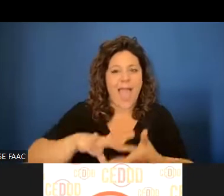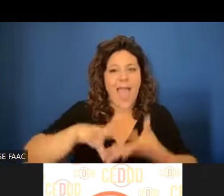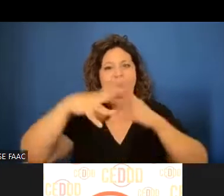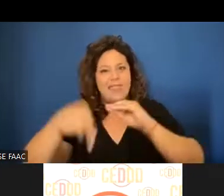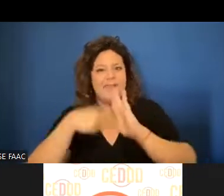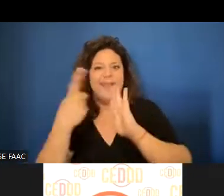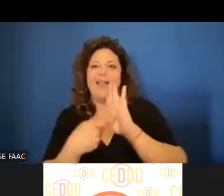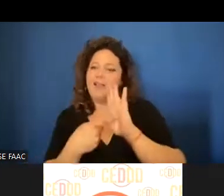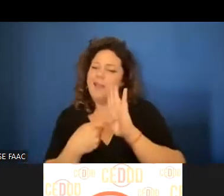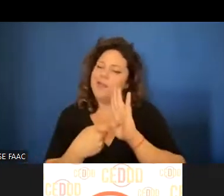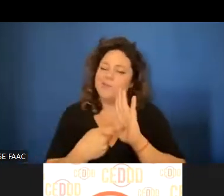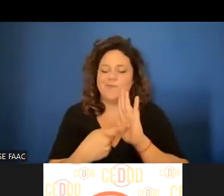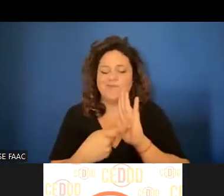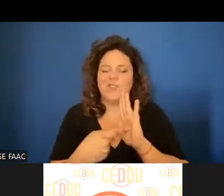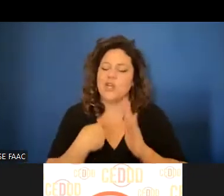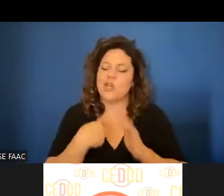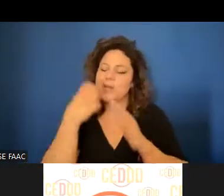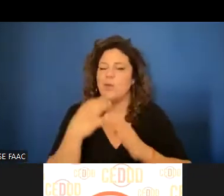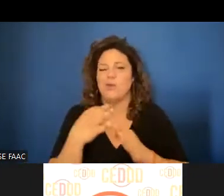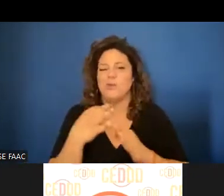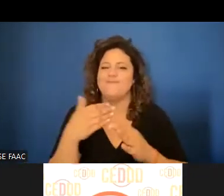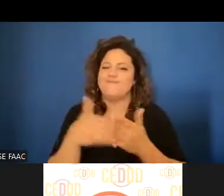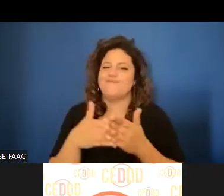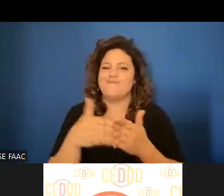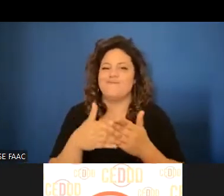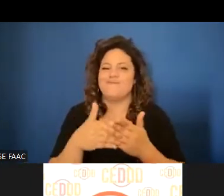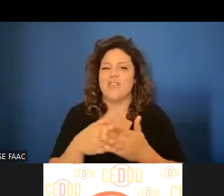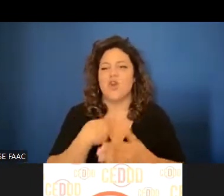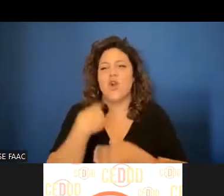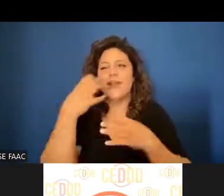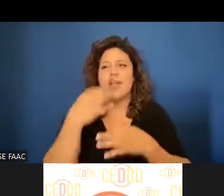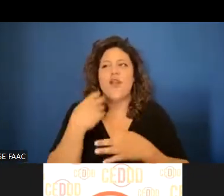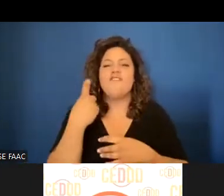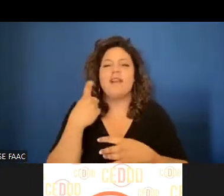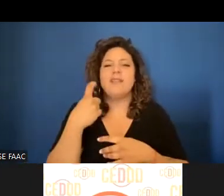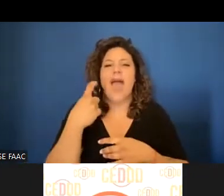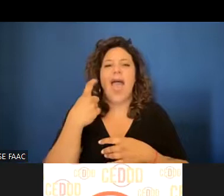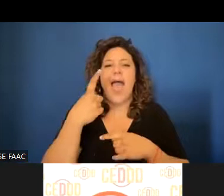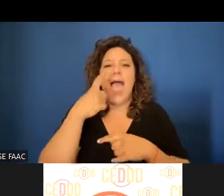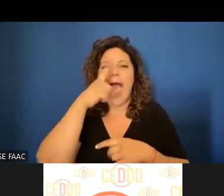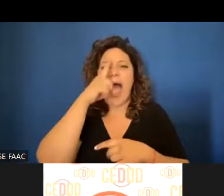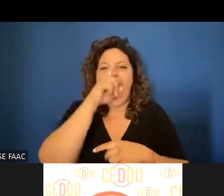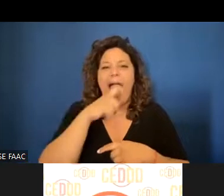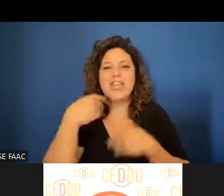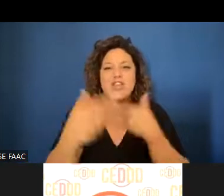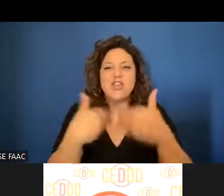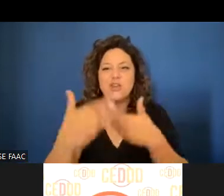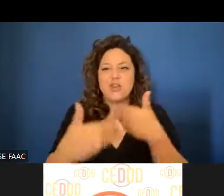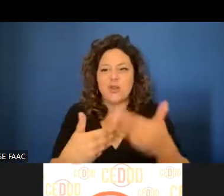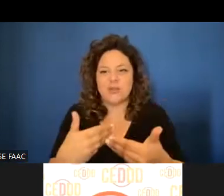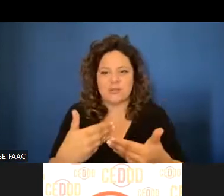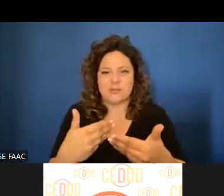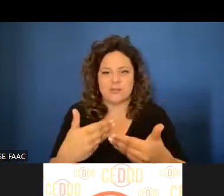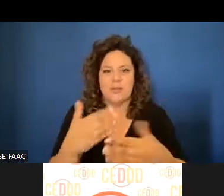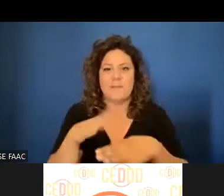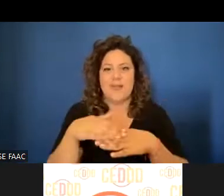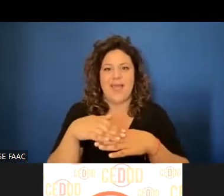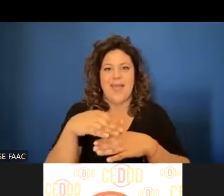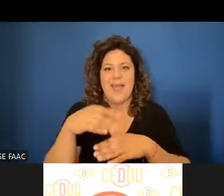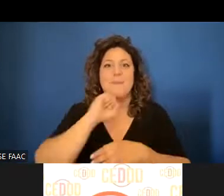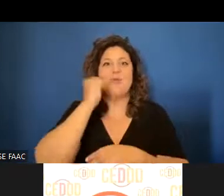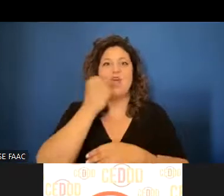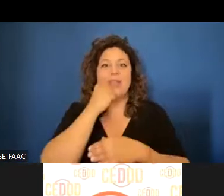aclaremos, toda persona que siente una discriminación en nivel laboral tiene dos vías, la vía de la inspección de trabajo y la vía del juzgado. Evidentemente, la vía de inspección de trabajo es